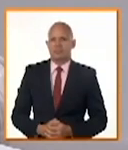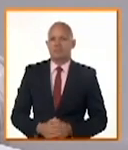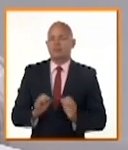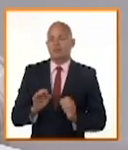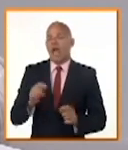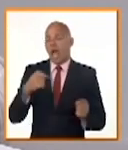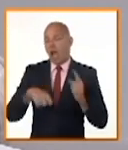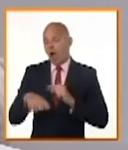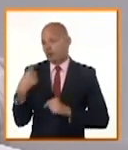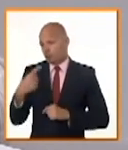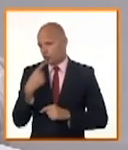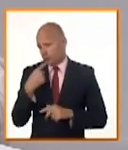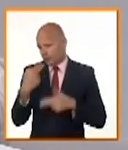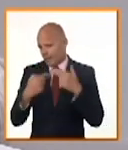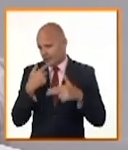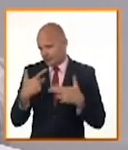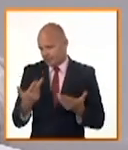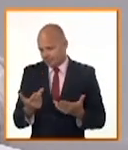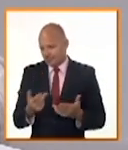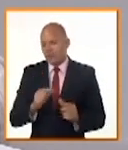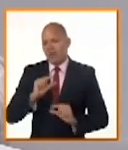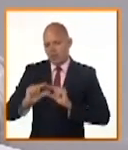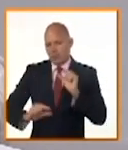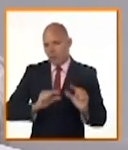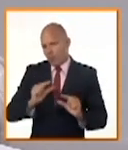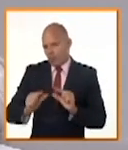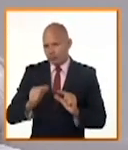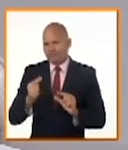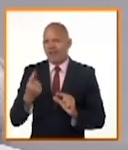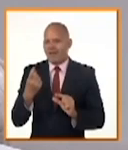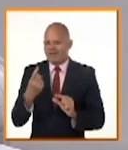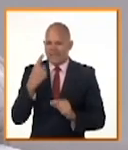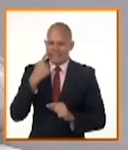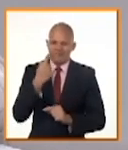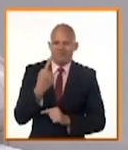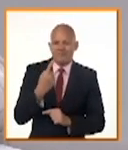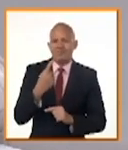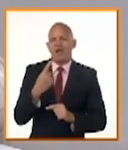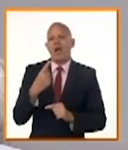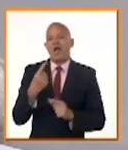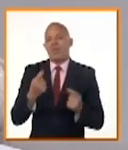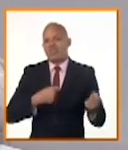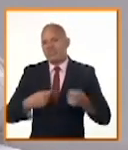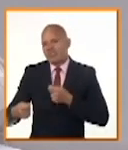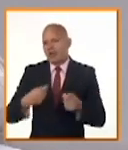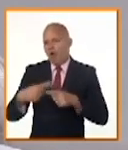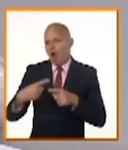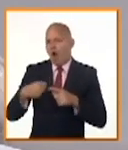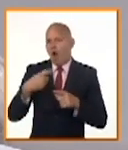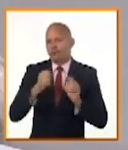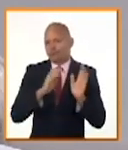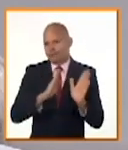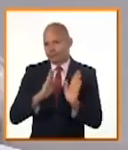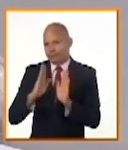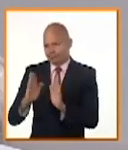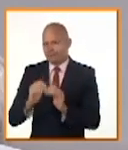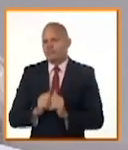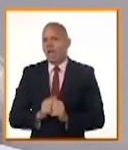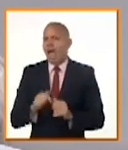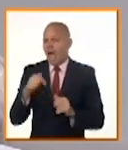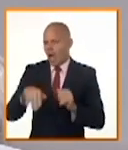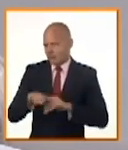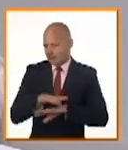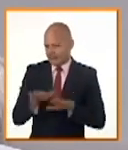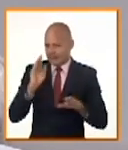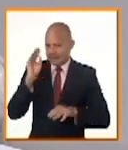los tiempos y frecuencias que deben depositarlo los dineros por porque decimos que el dinero va a seguir utilizando pero se acortan